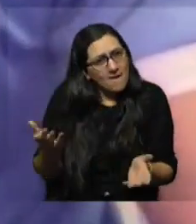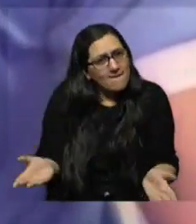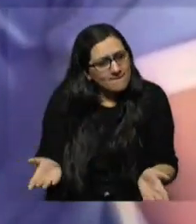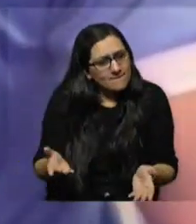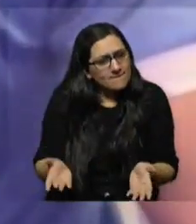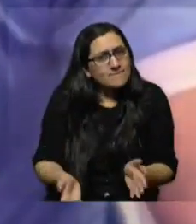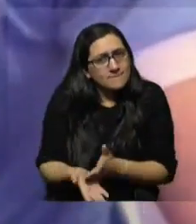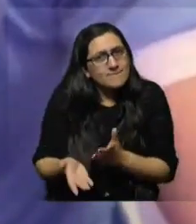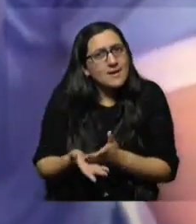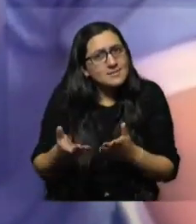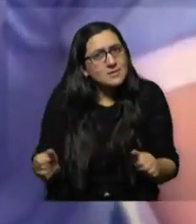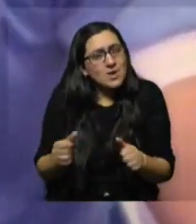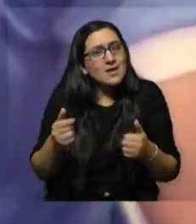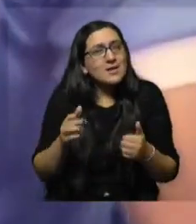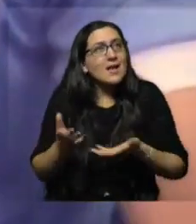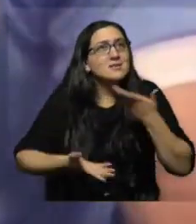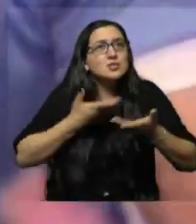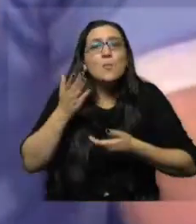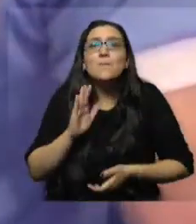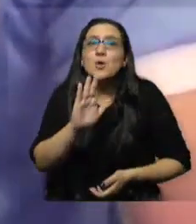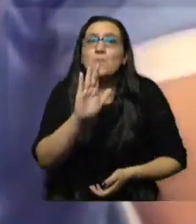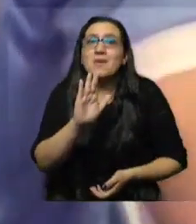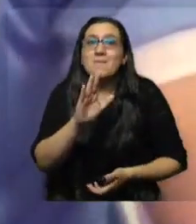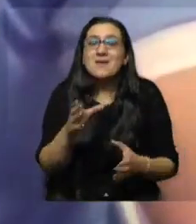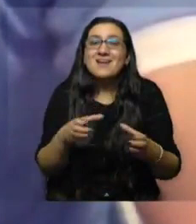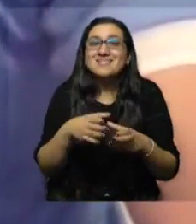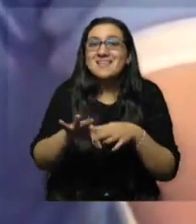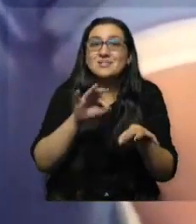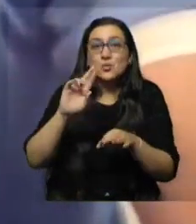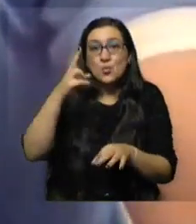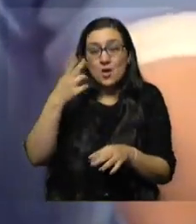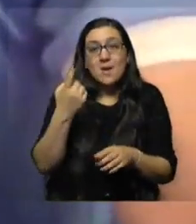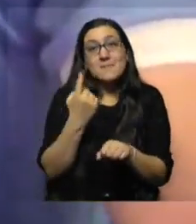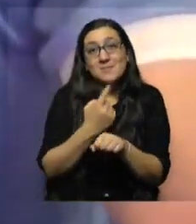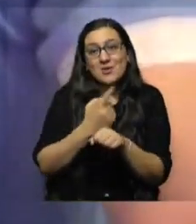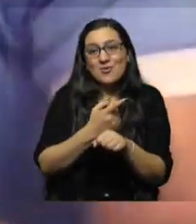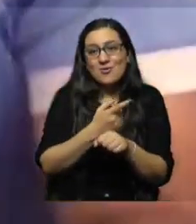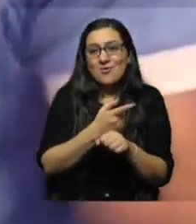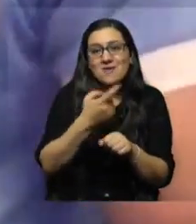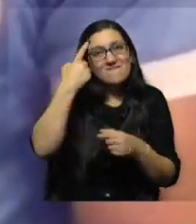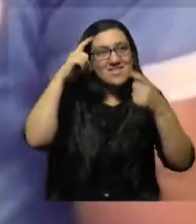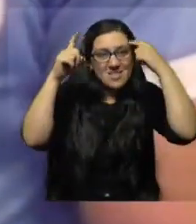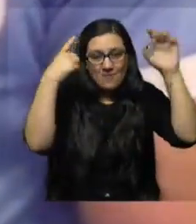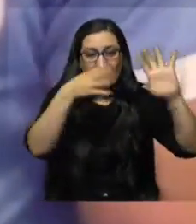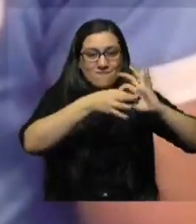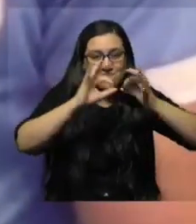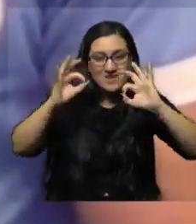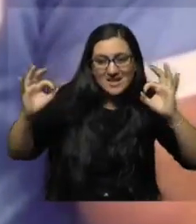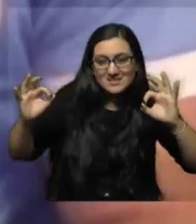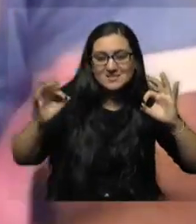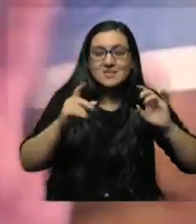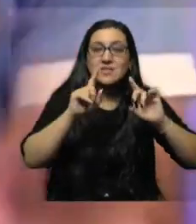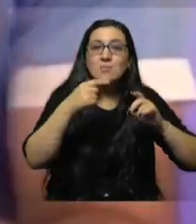la selección? Entonces fuimos, como contó Santino, reuniendo frases, distintas melodías también, hicieron